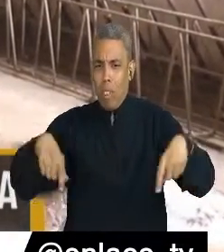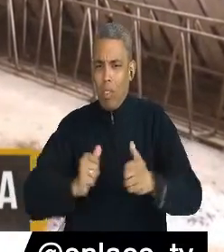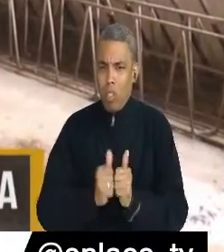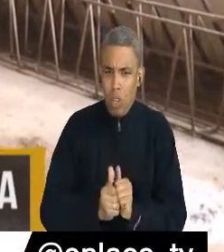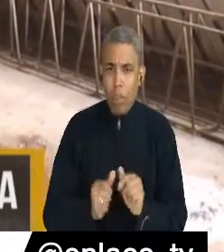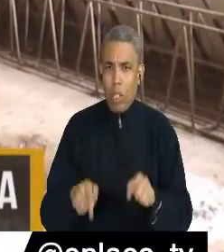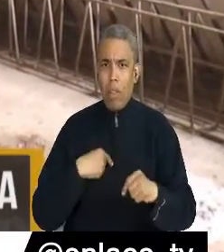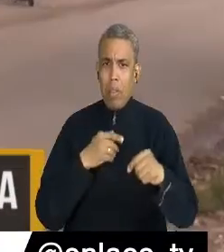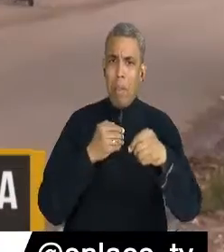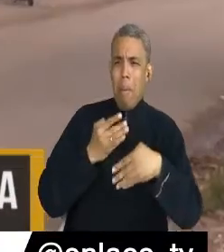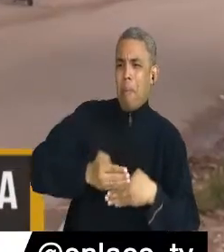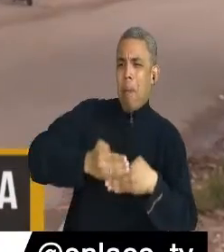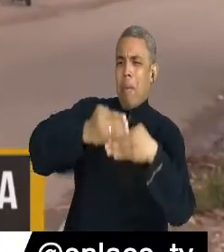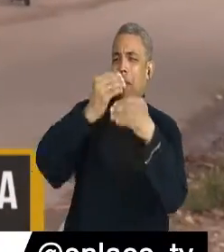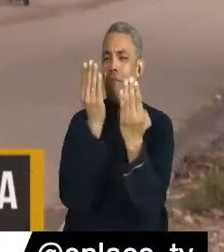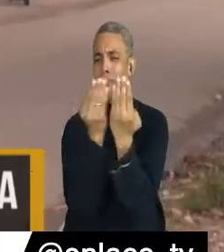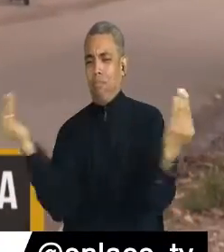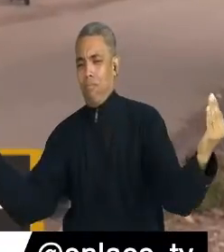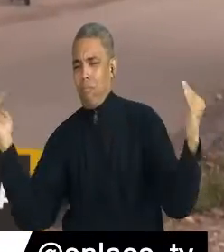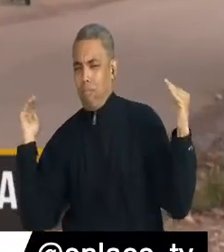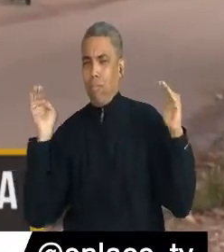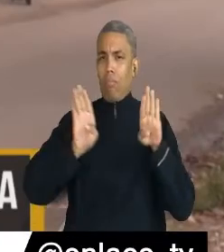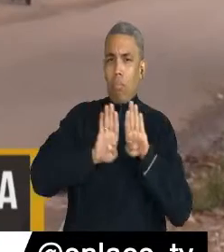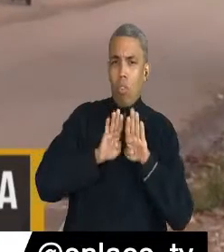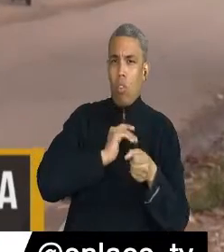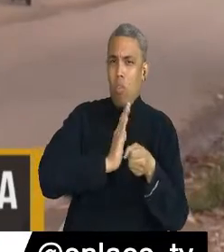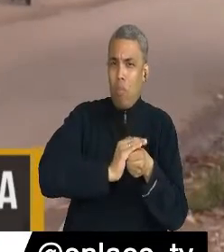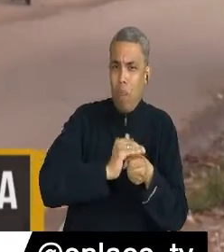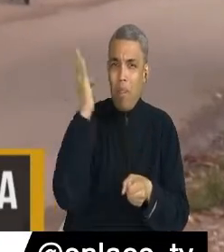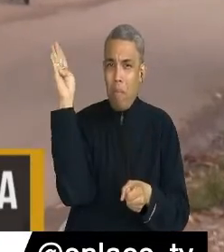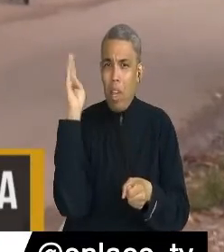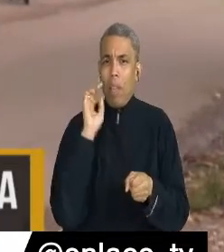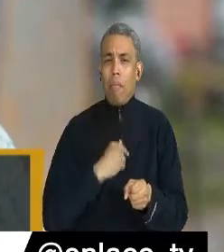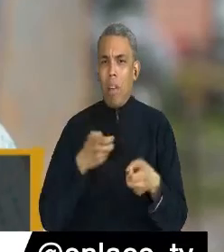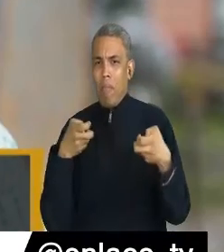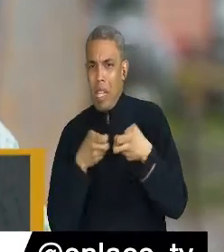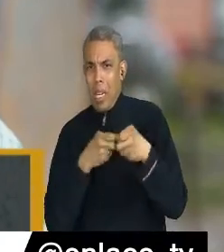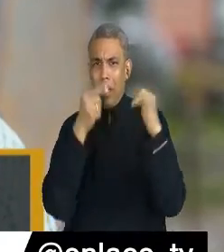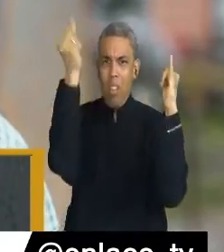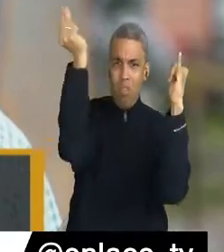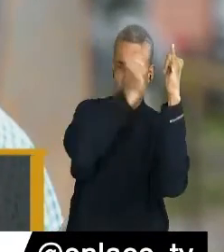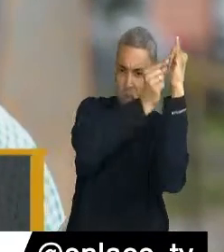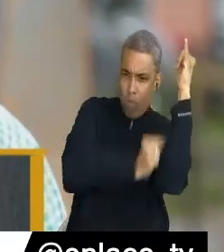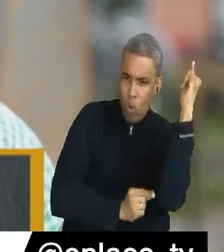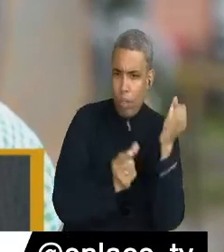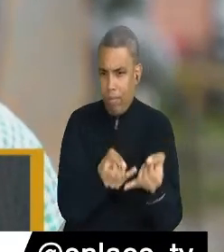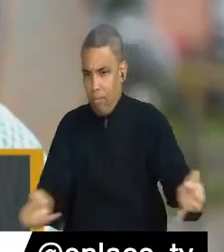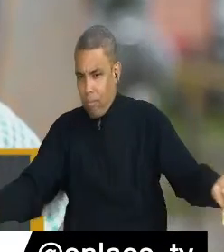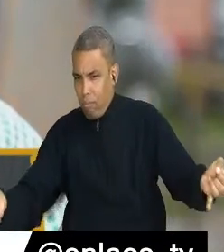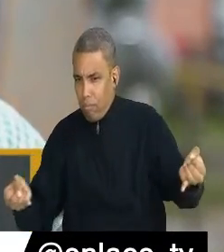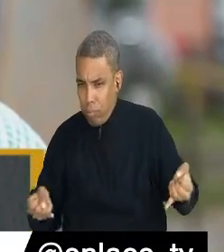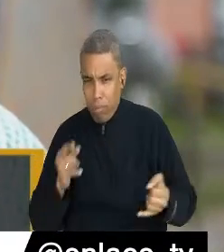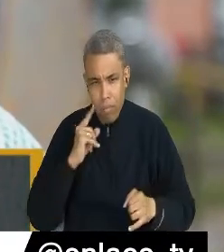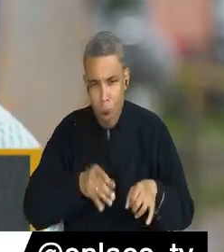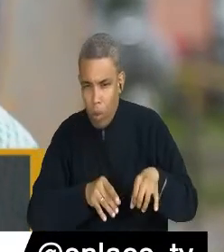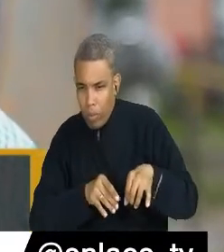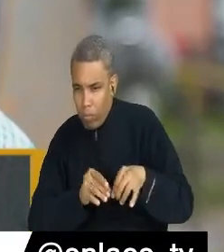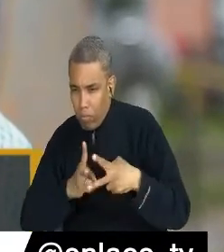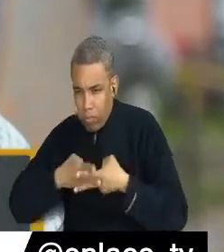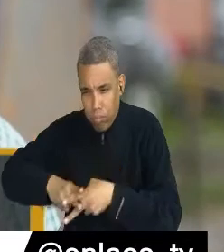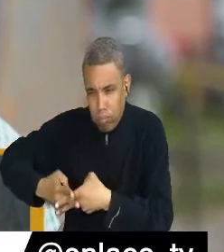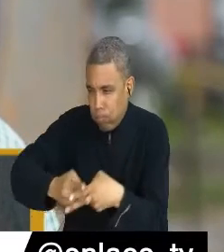redes hidráulicas sanitarias instalaciones eléctricas y laboratorios lo que quiere decir que este año la administración municipal